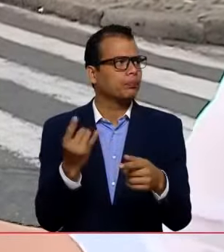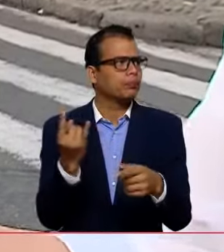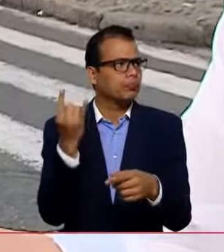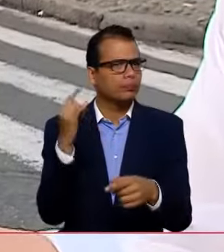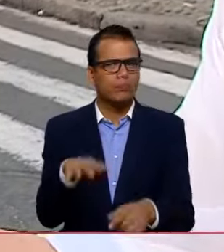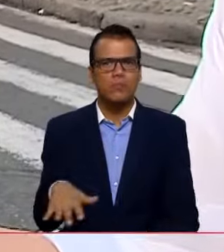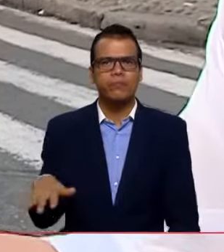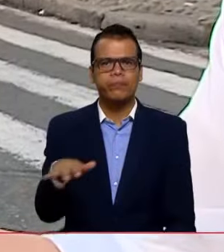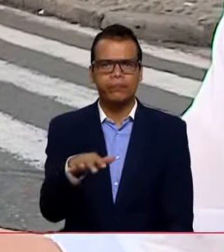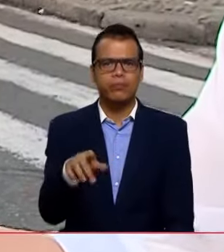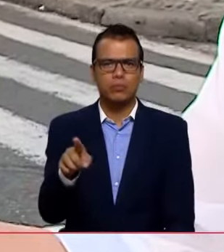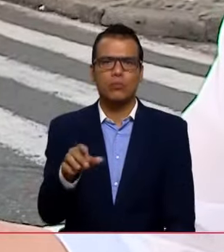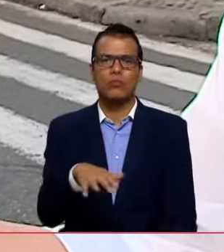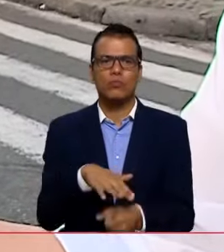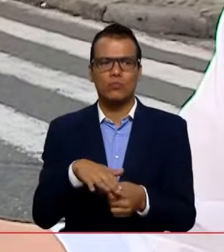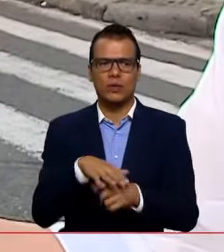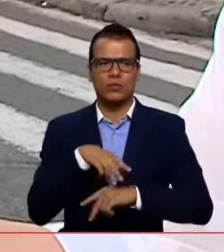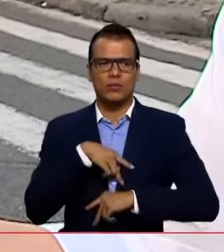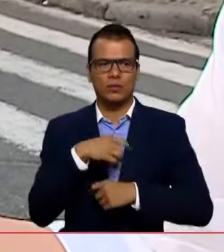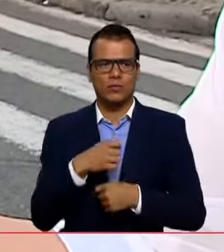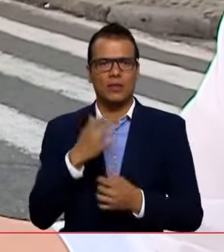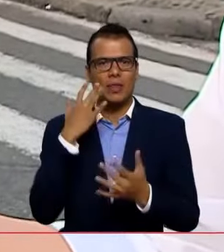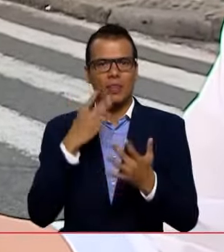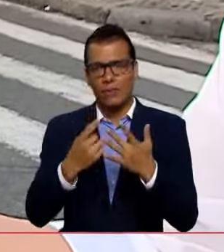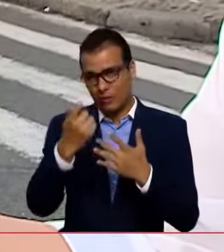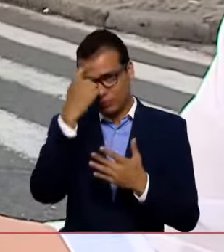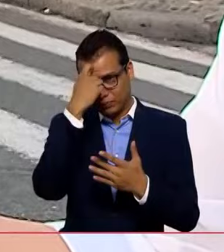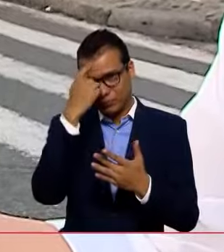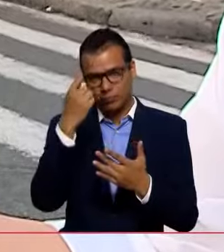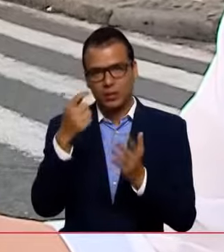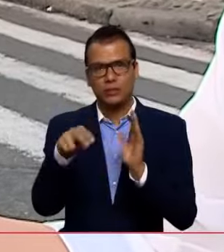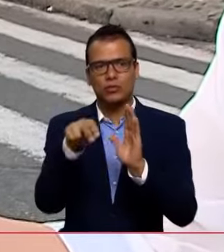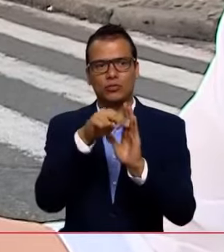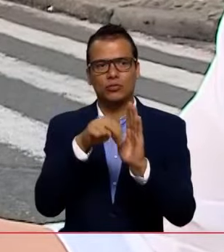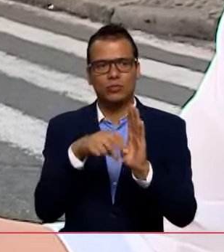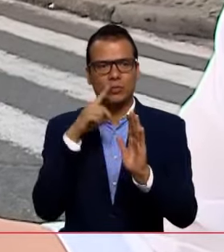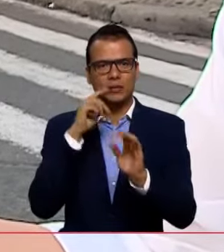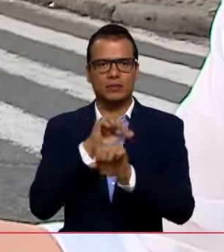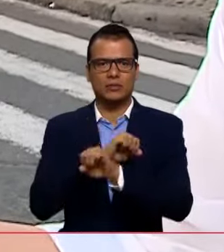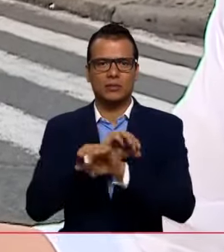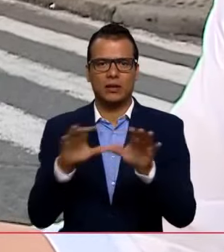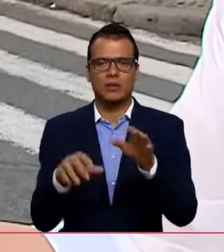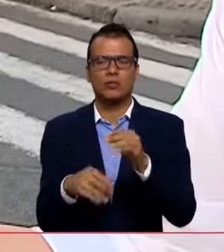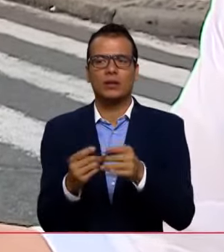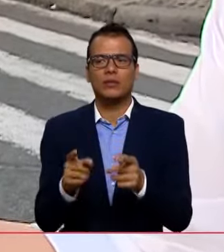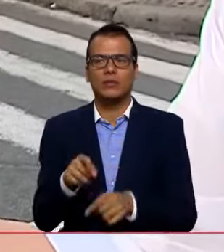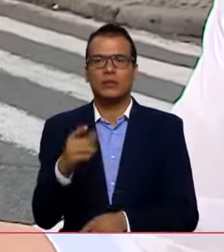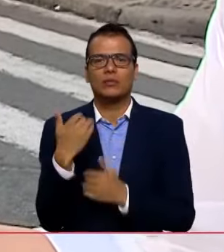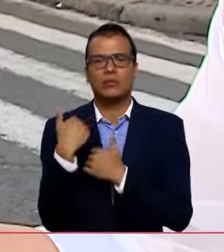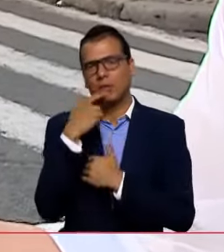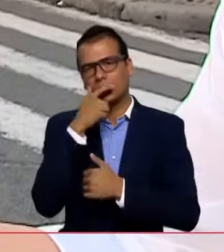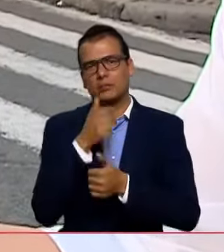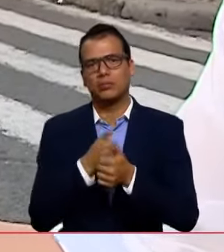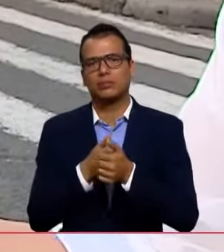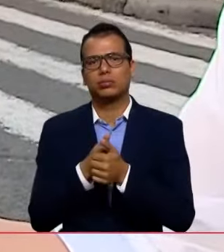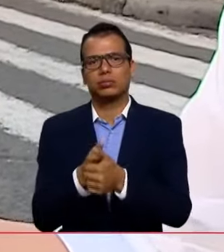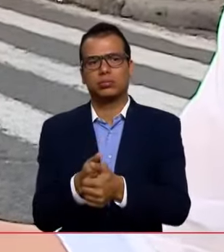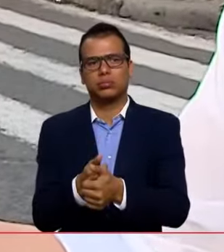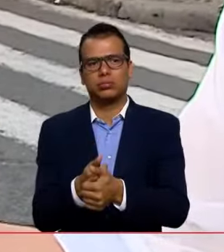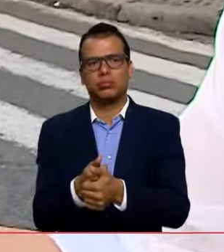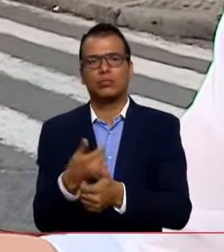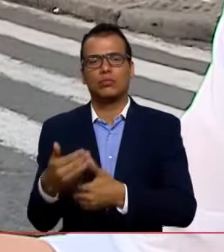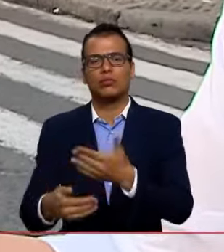urbanos tiene que tener muy claras las normas y tiene que desarrollar el proceso respectivo para poderse instalar